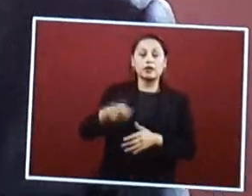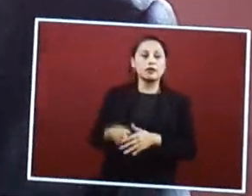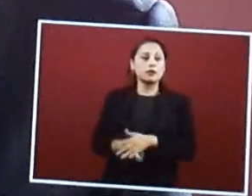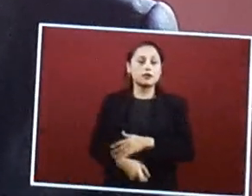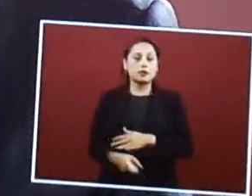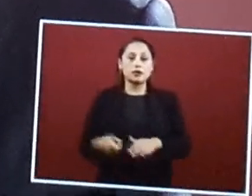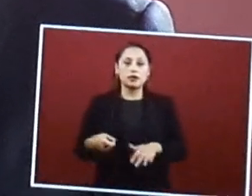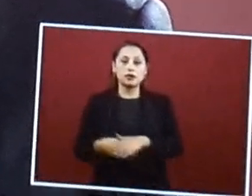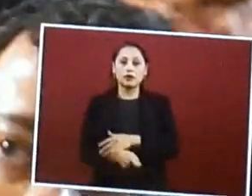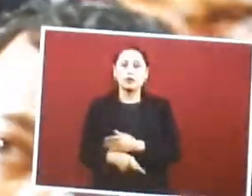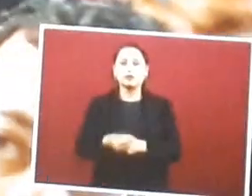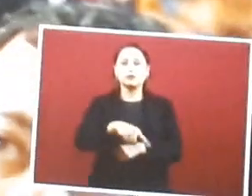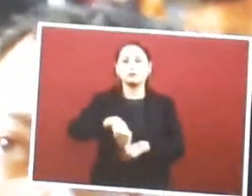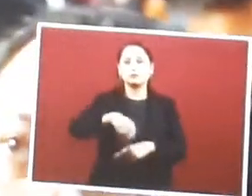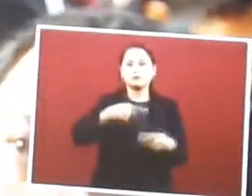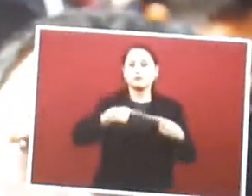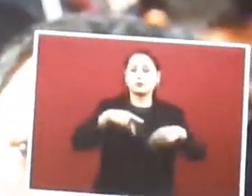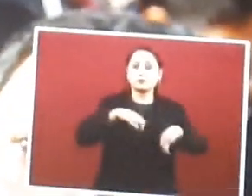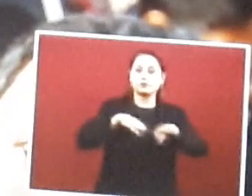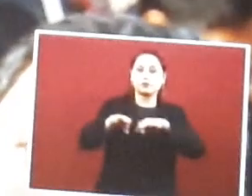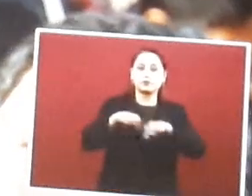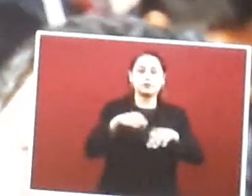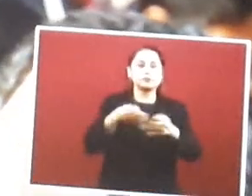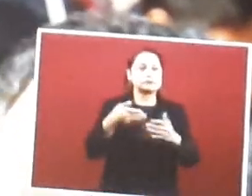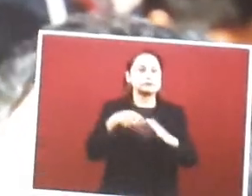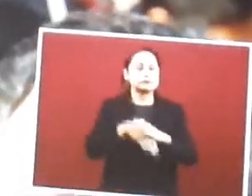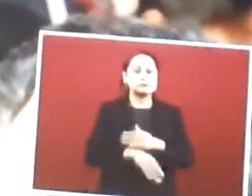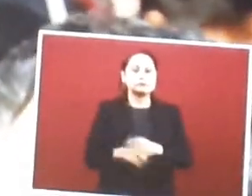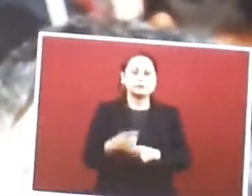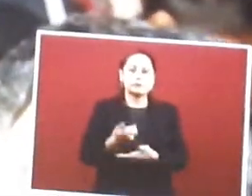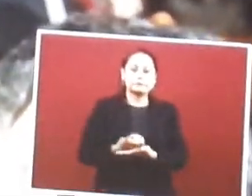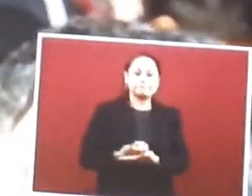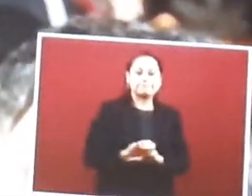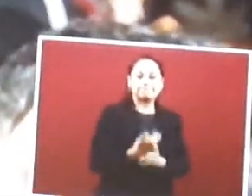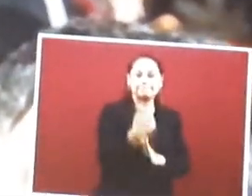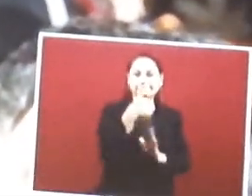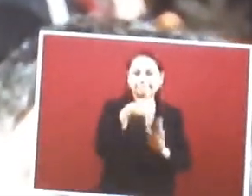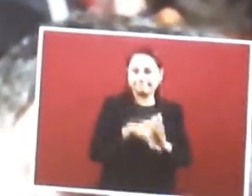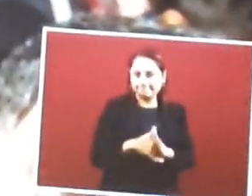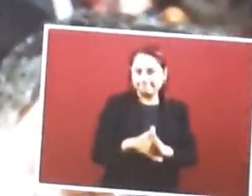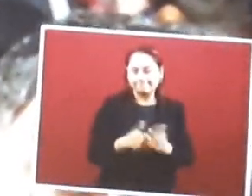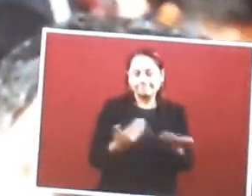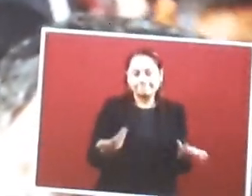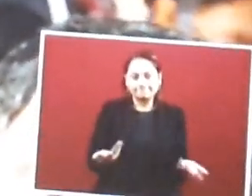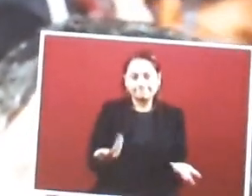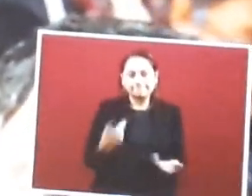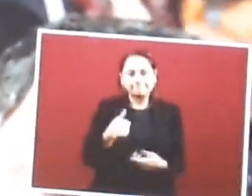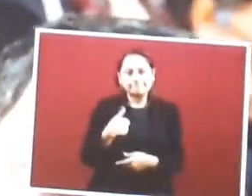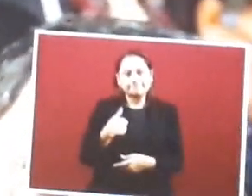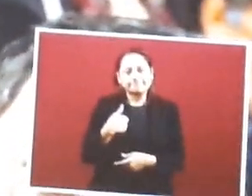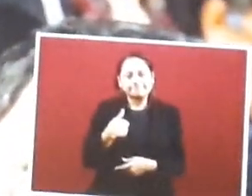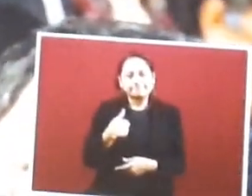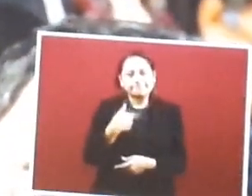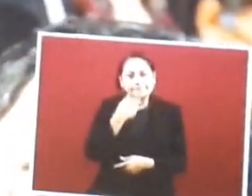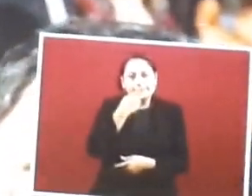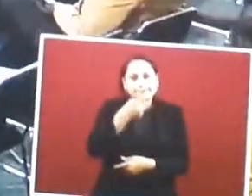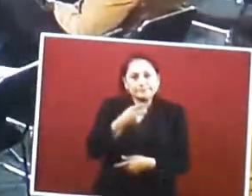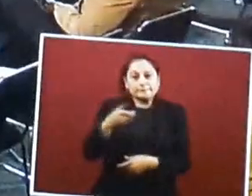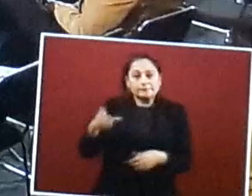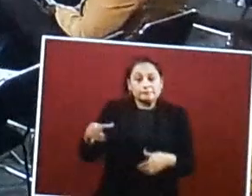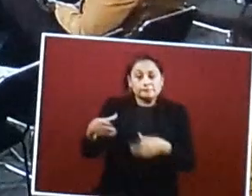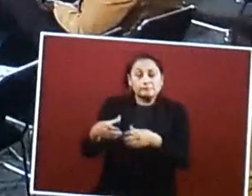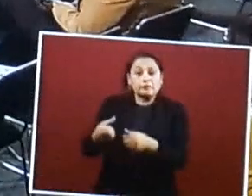condiciones laborales de los trabajadores y también del salario. Estos líderes ya